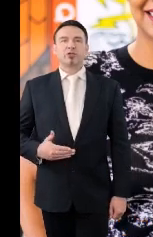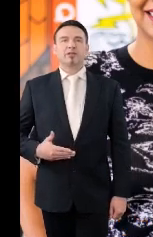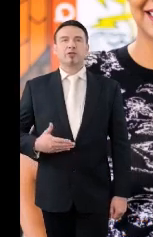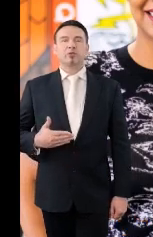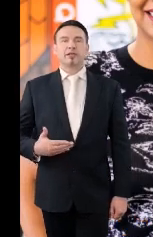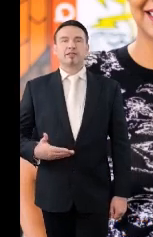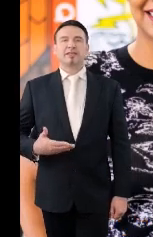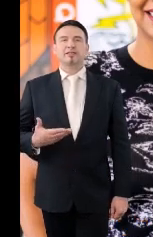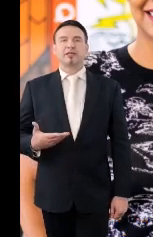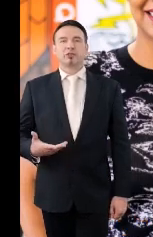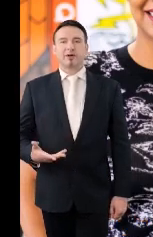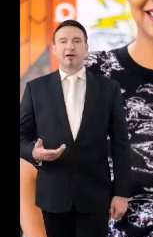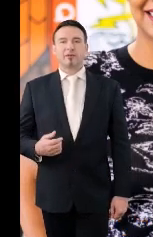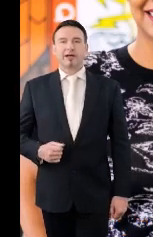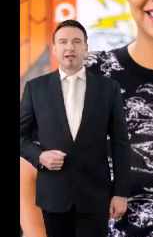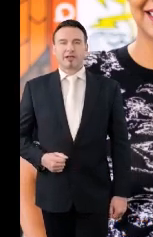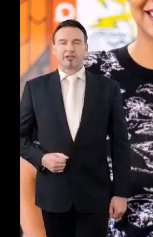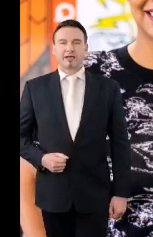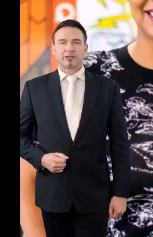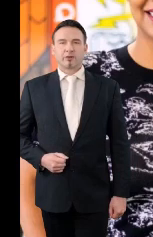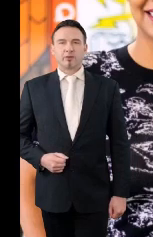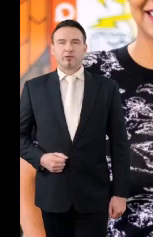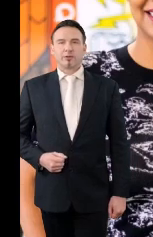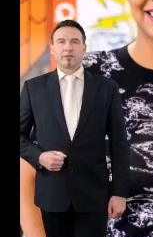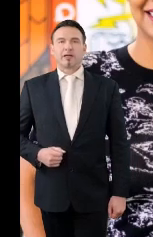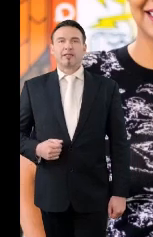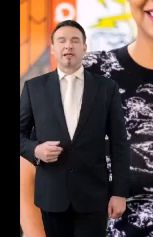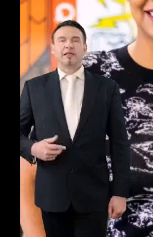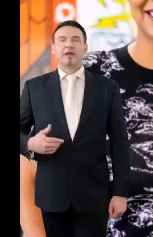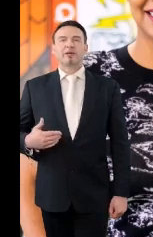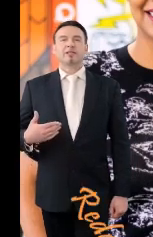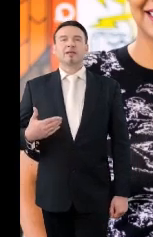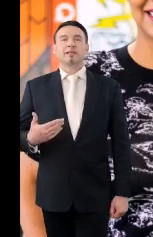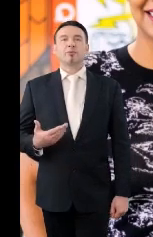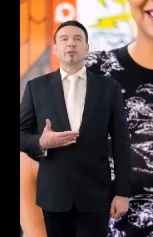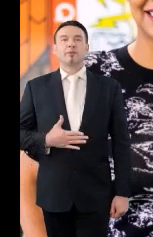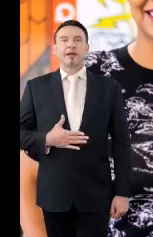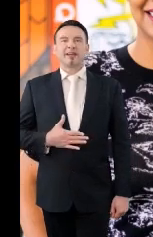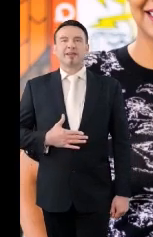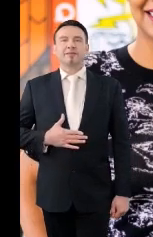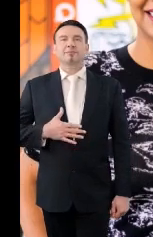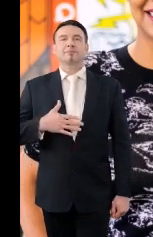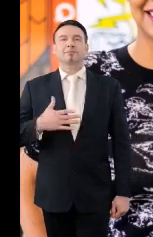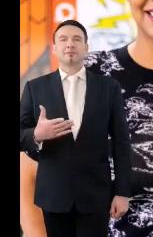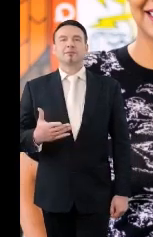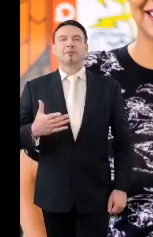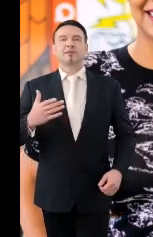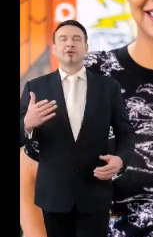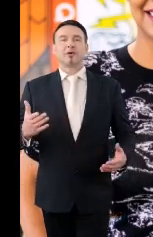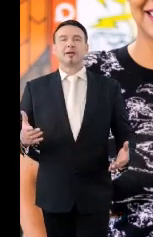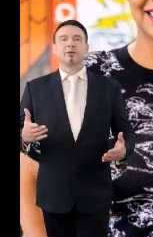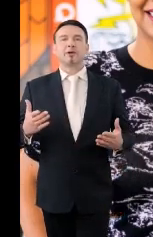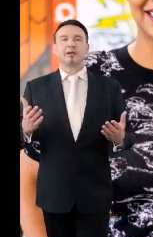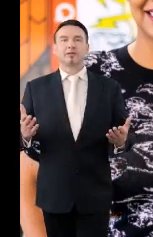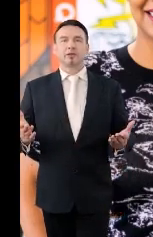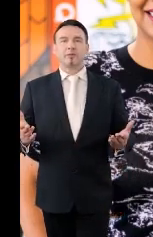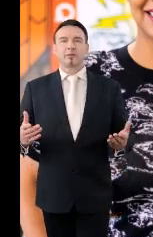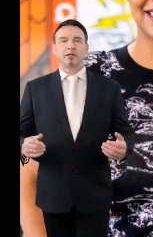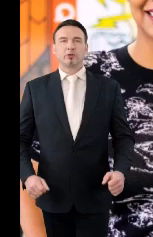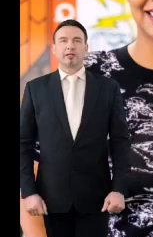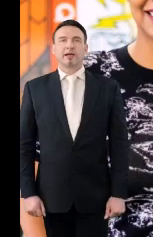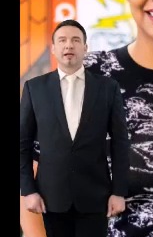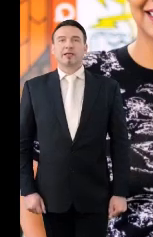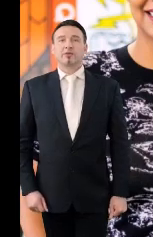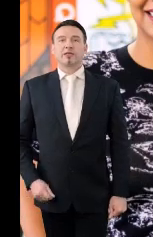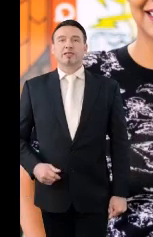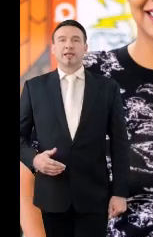presentó solicitud de licencia de su cargo para registrarse como candidata a la presidencia municipal de Tijuana por el partido